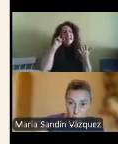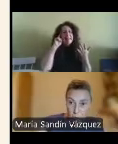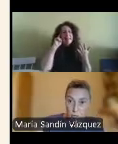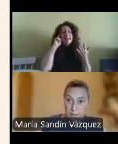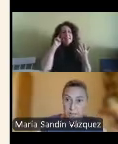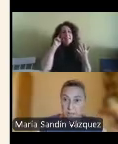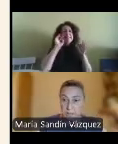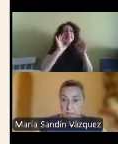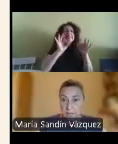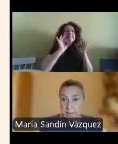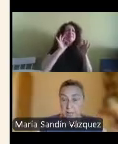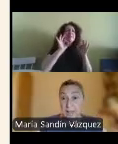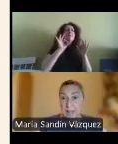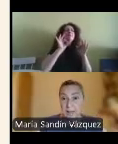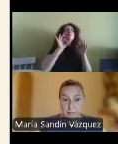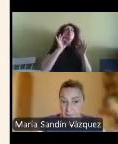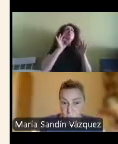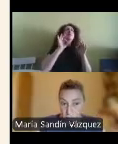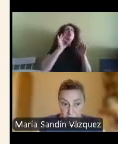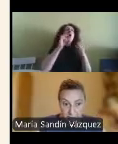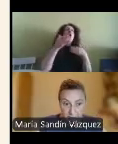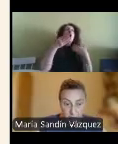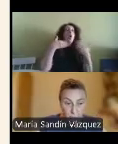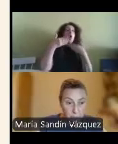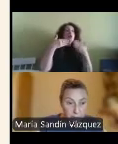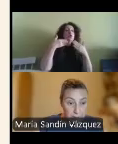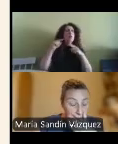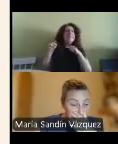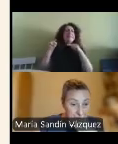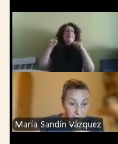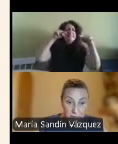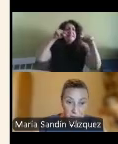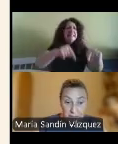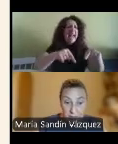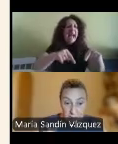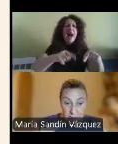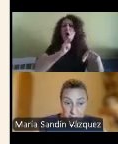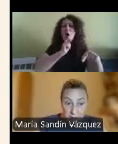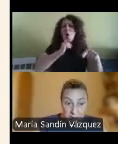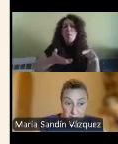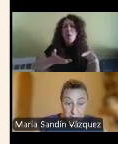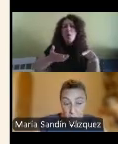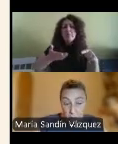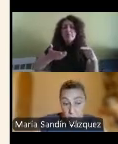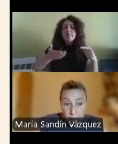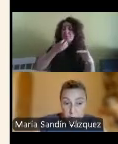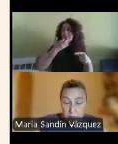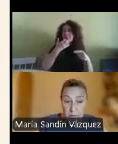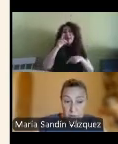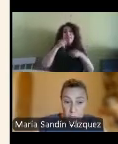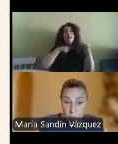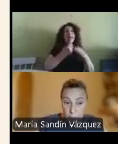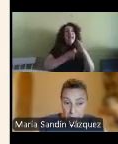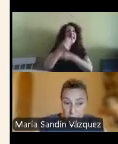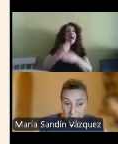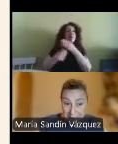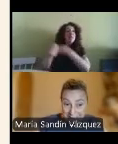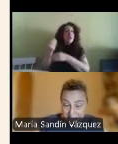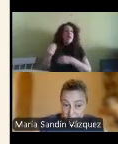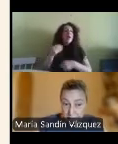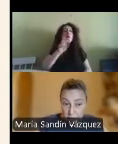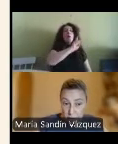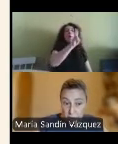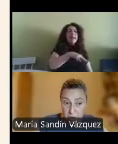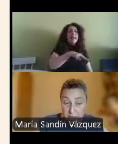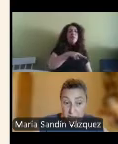de llegada a la consulta de cada mujer en este caso, ¿no? Dice, dentro de las diferentes nacionalidades no es lo mismo un venezolano que un colombiano, o